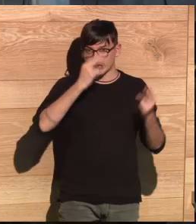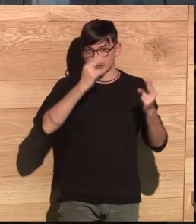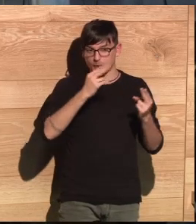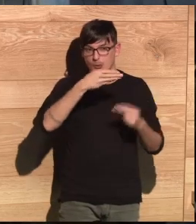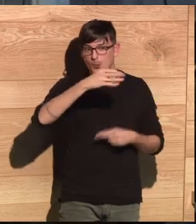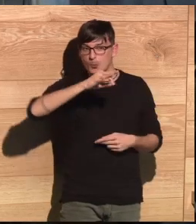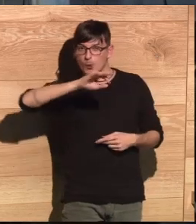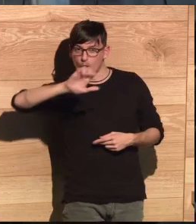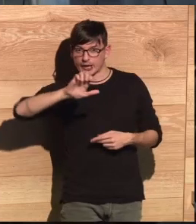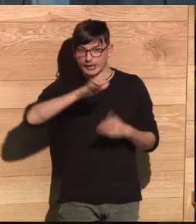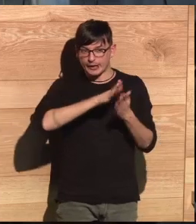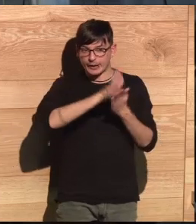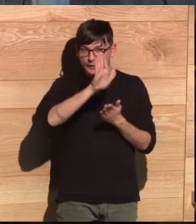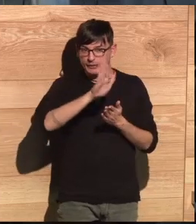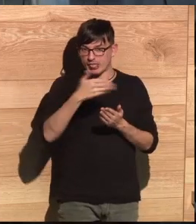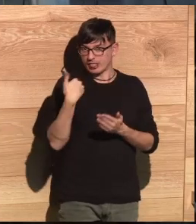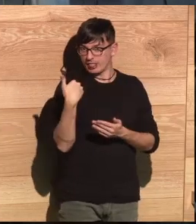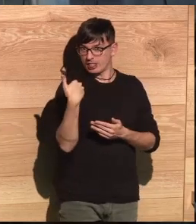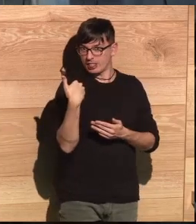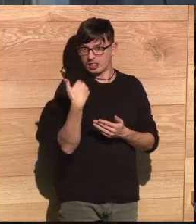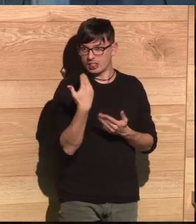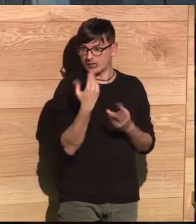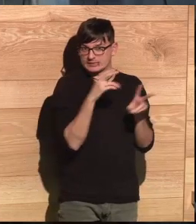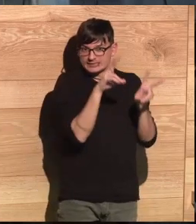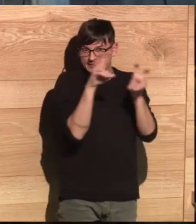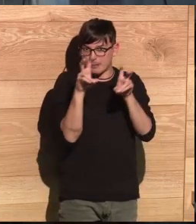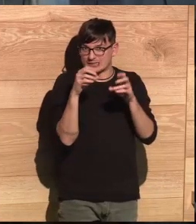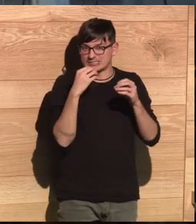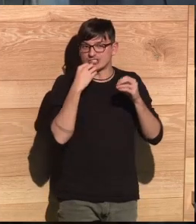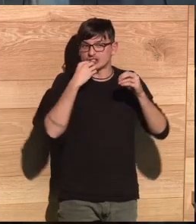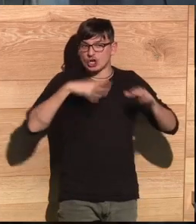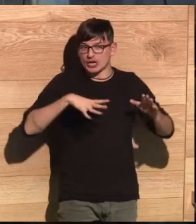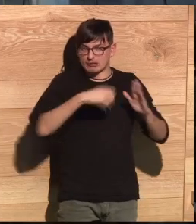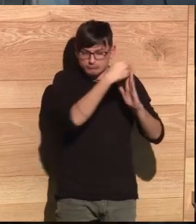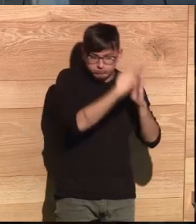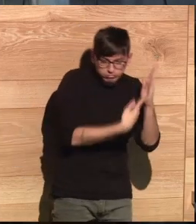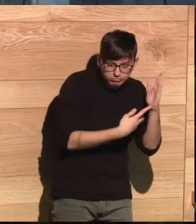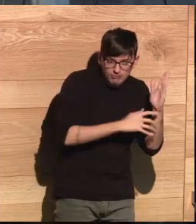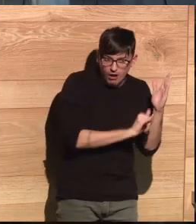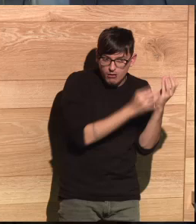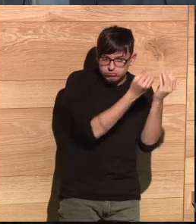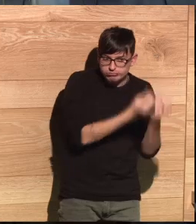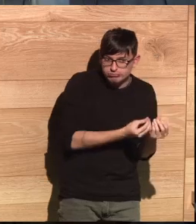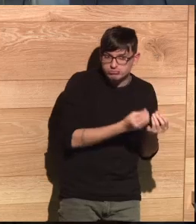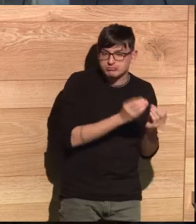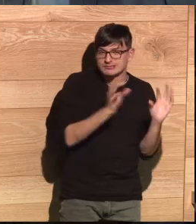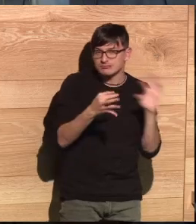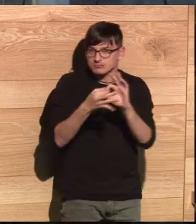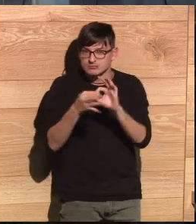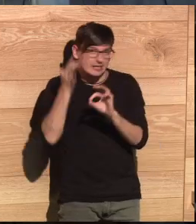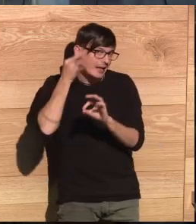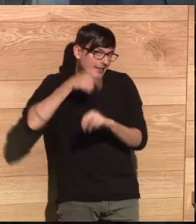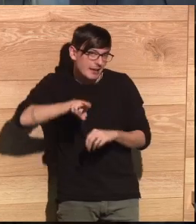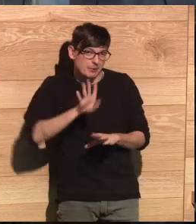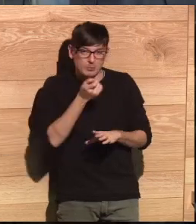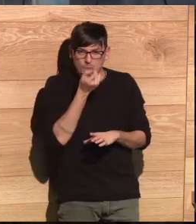en el BOE, con un montón de temas históricos sobre ella, pero todavía bastante poco. Y